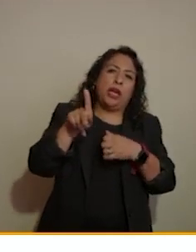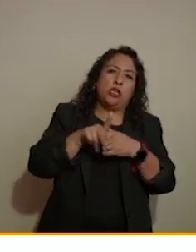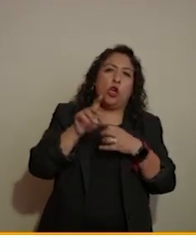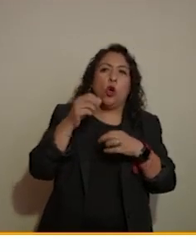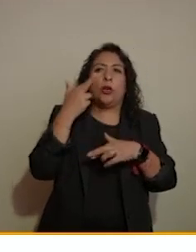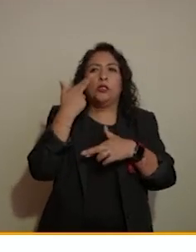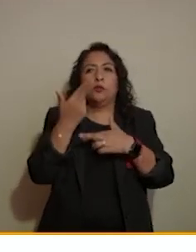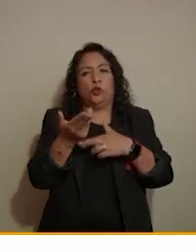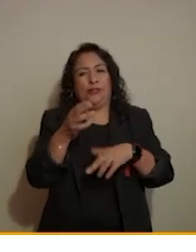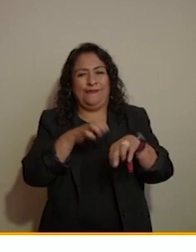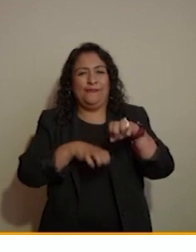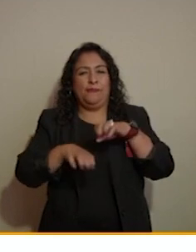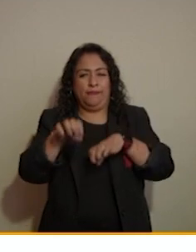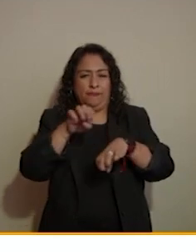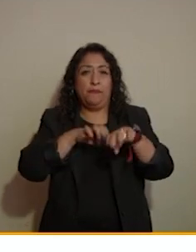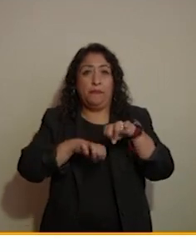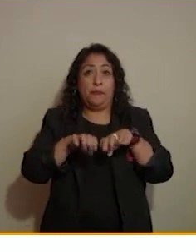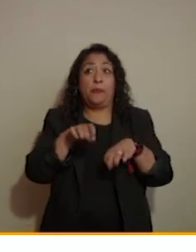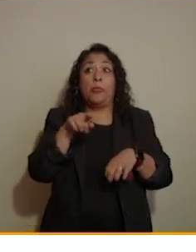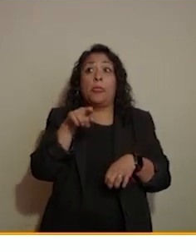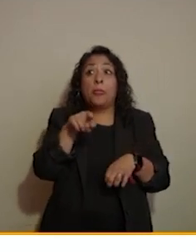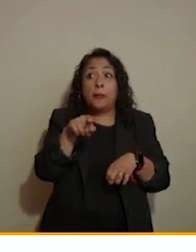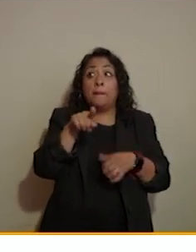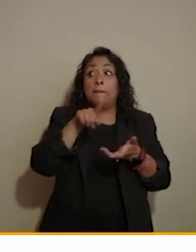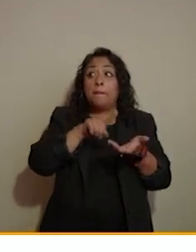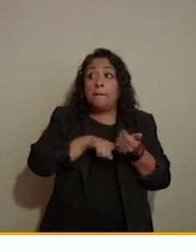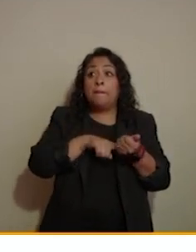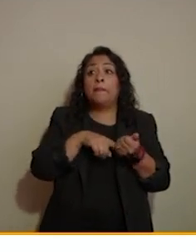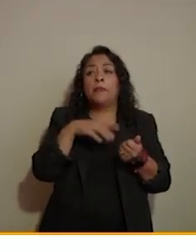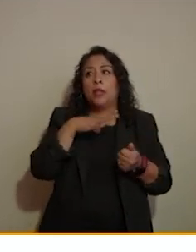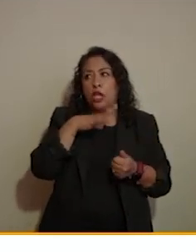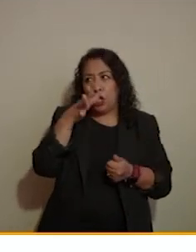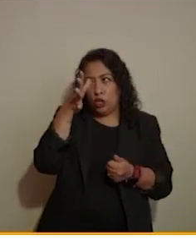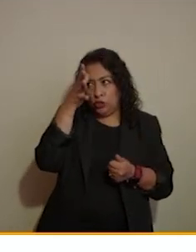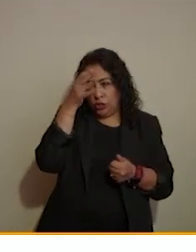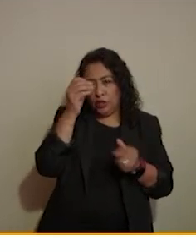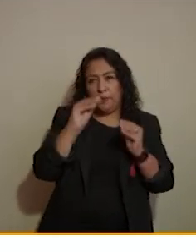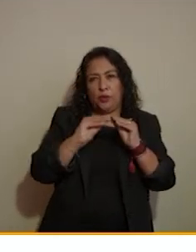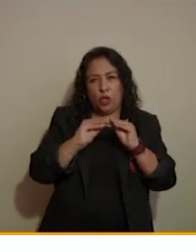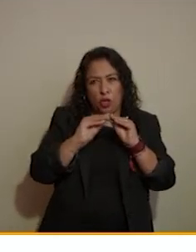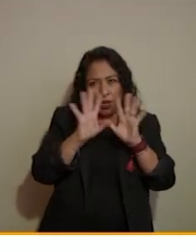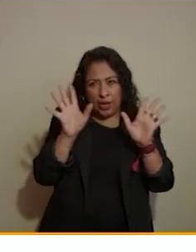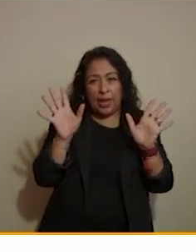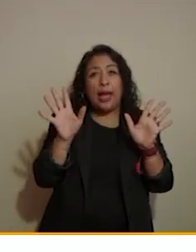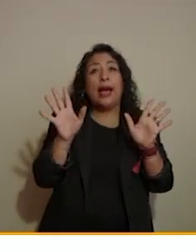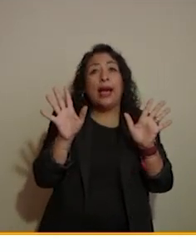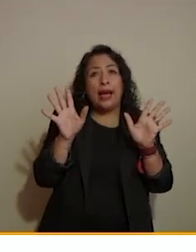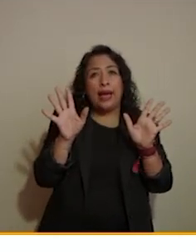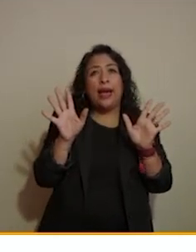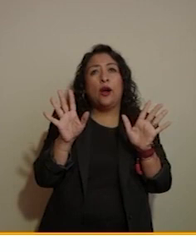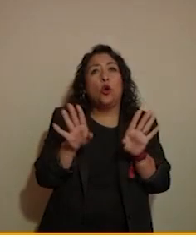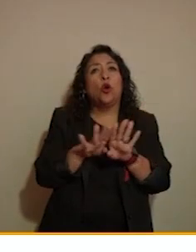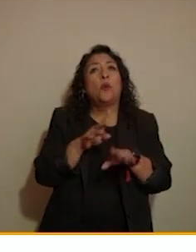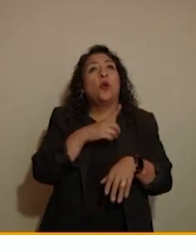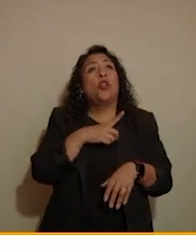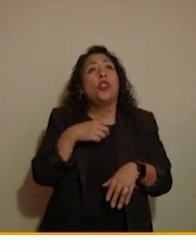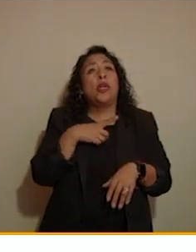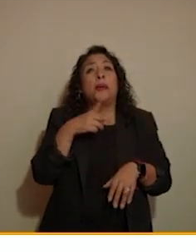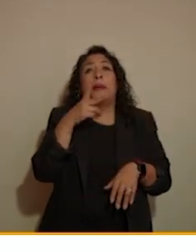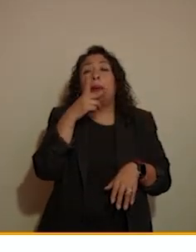las empresas, y ahí es donde se conceptualiza de manera clara y por primera vez el término de